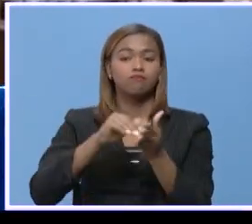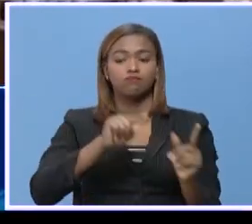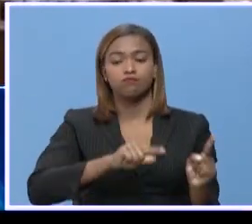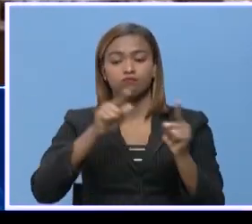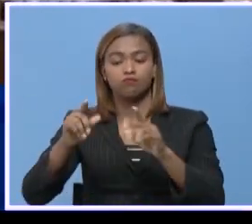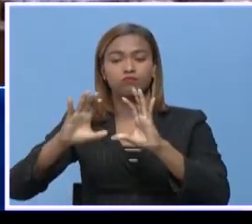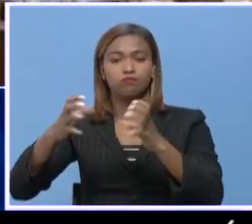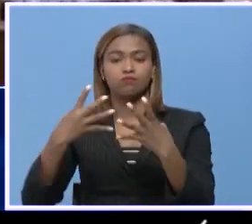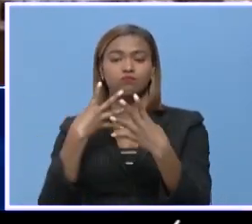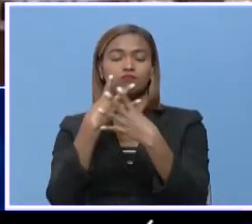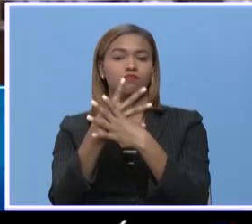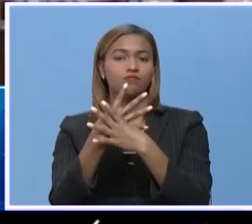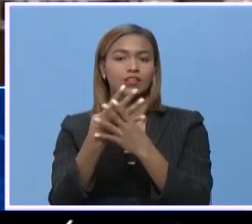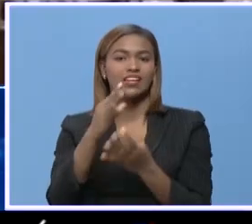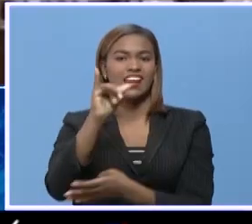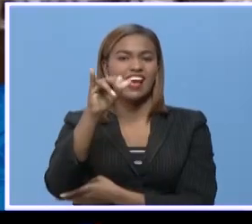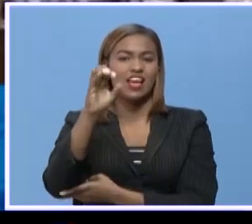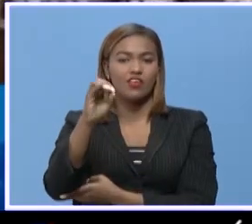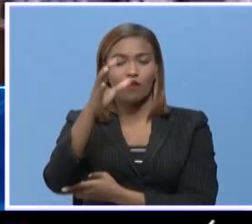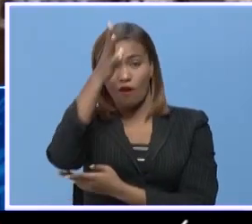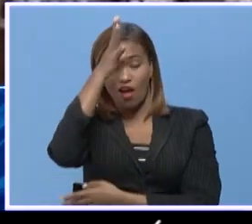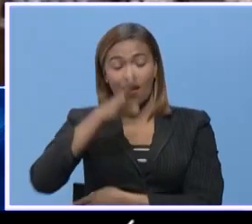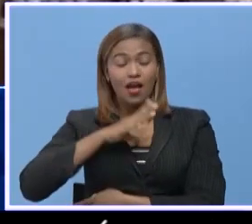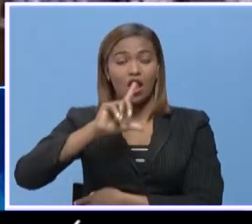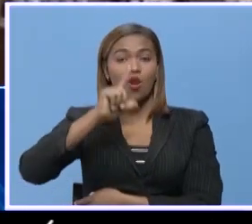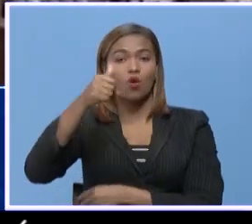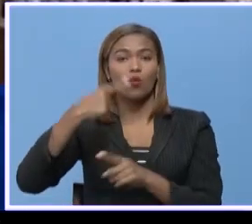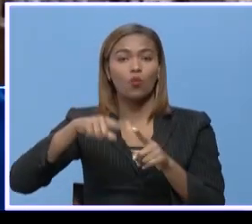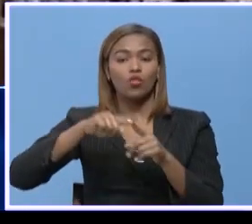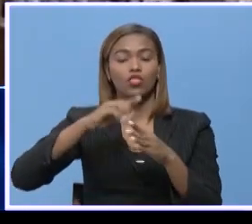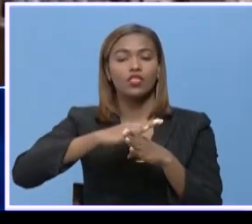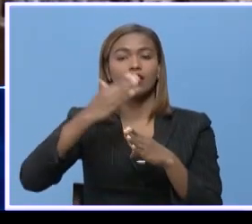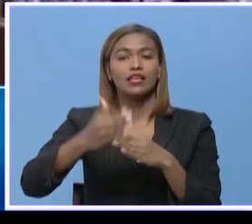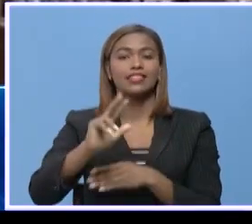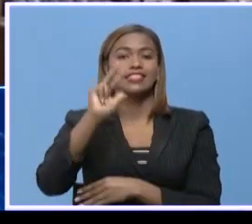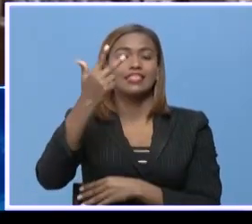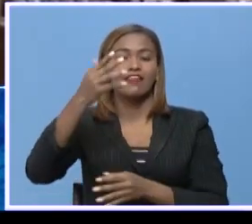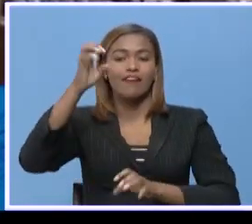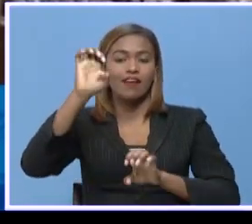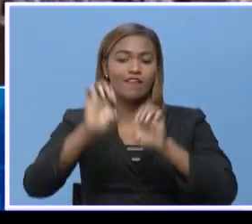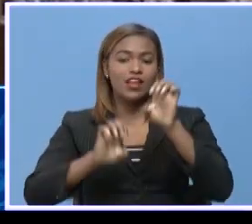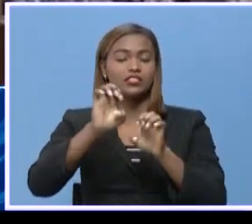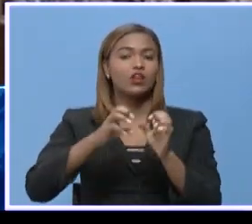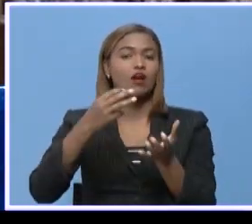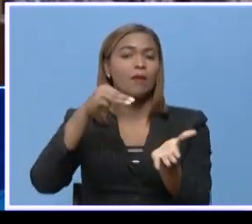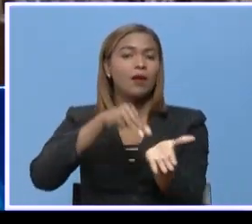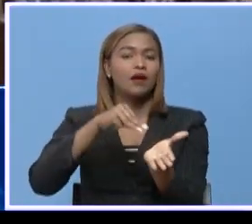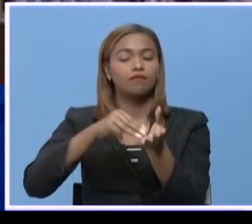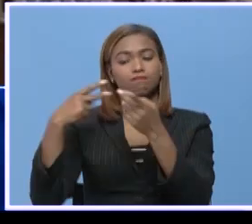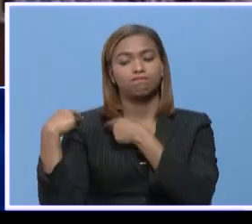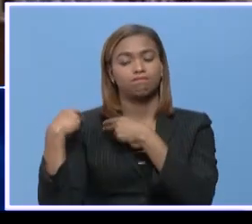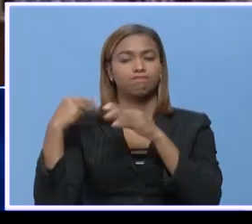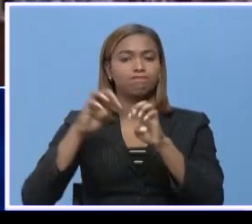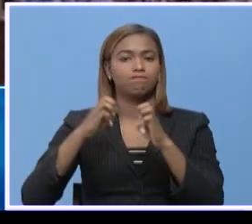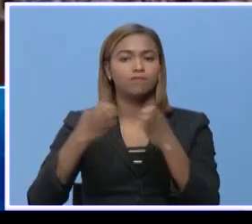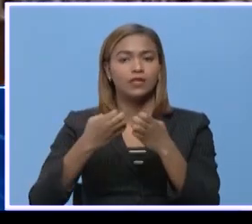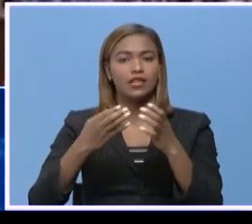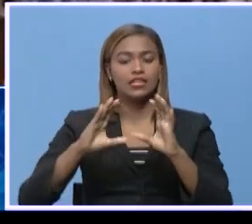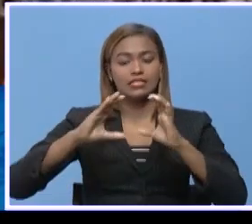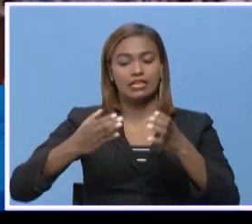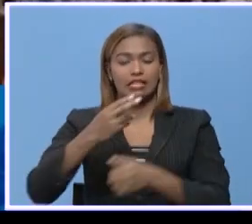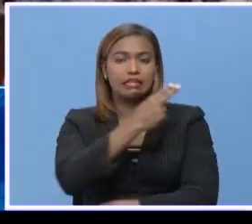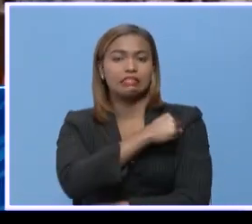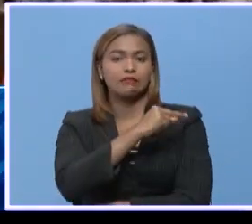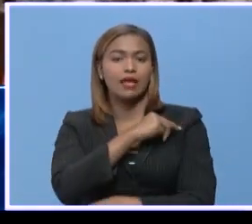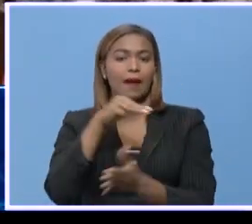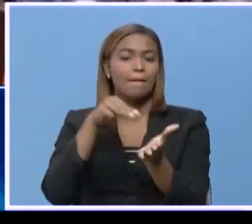de Corrección y Rehabilitación a Cayo Hombres luego de concluir una tercera evaluación médica a cargo de un equipo del Centro Diagnóstico